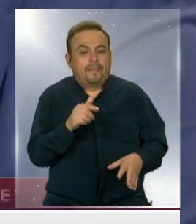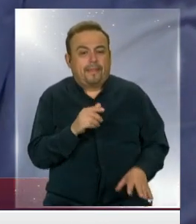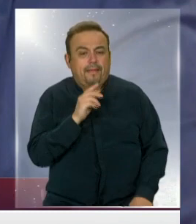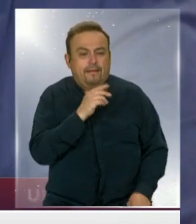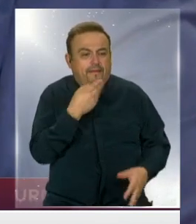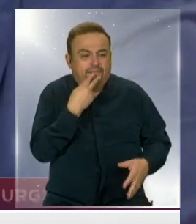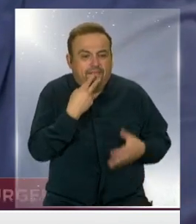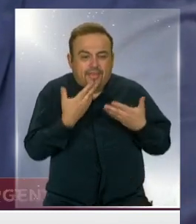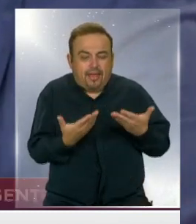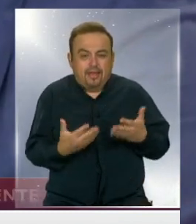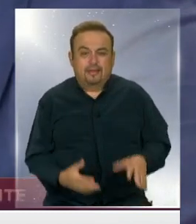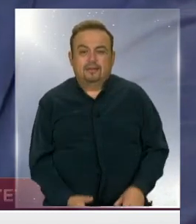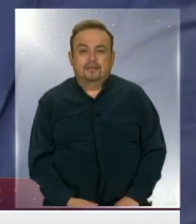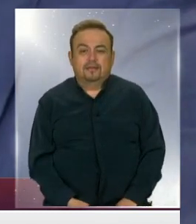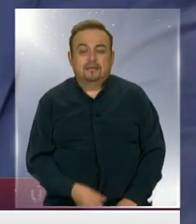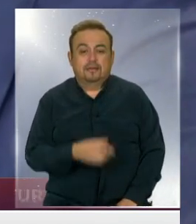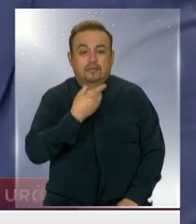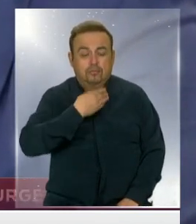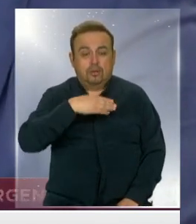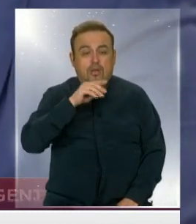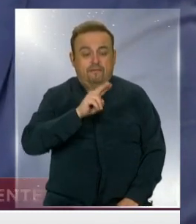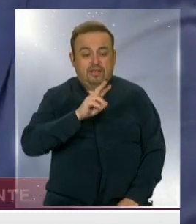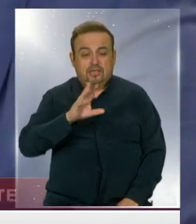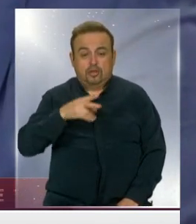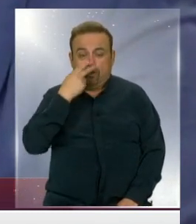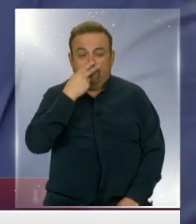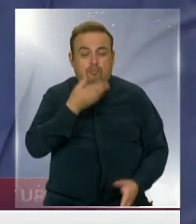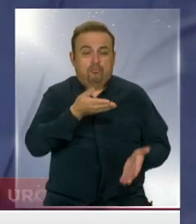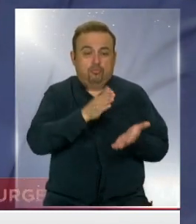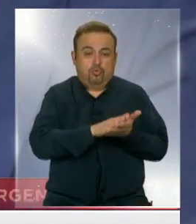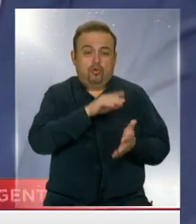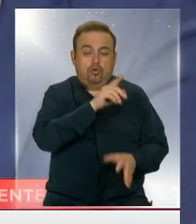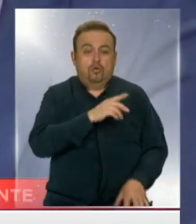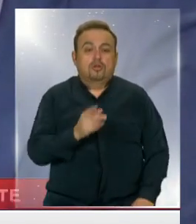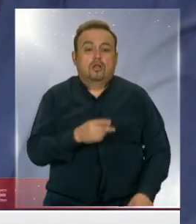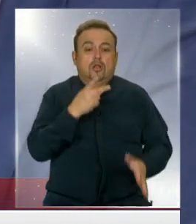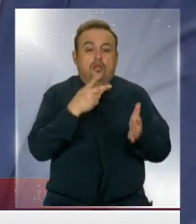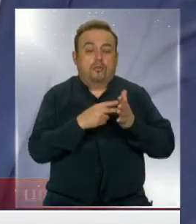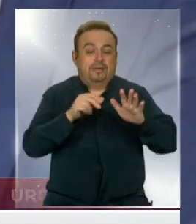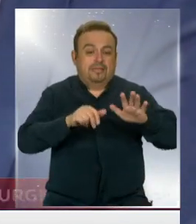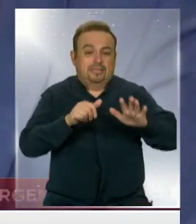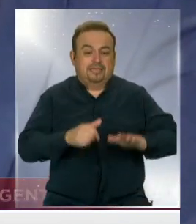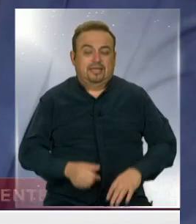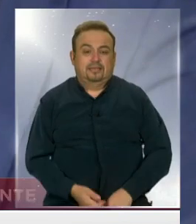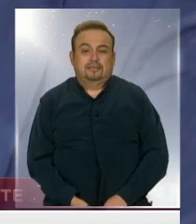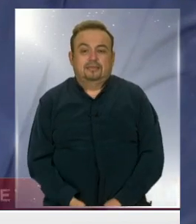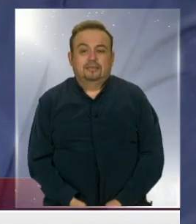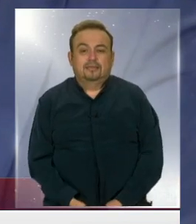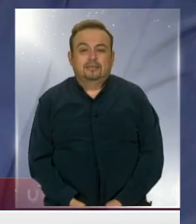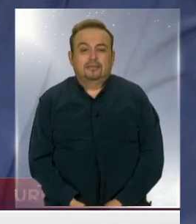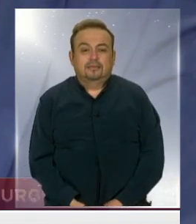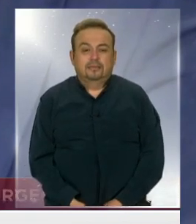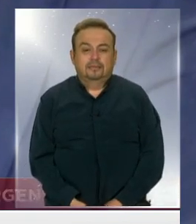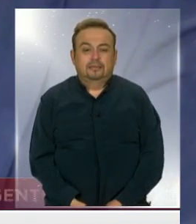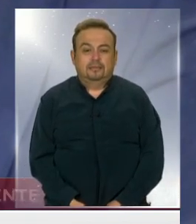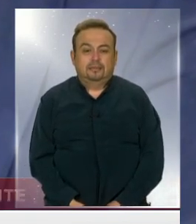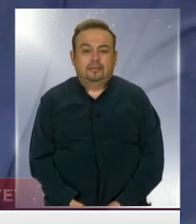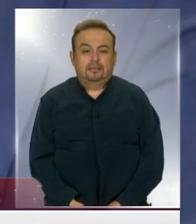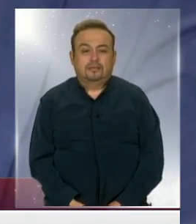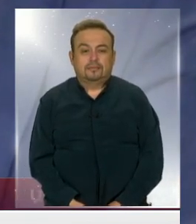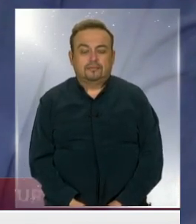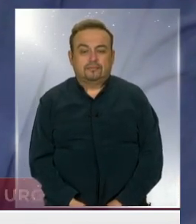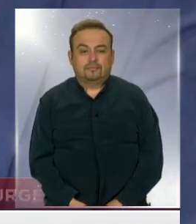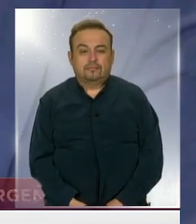paradojas de la vida... Fidel Castro murió el 25 de noviembre del 2016. El mismo día Diego, que Diego Armando Maradona,